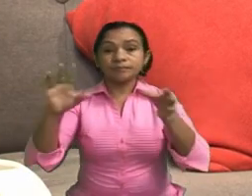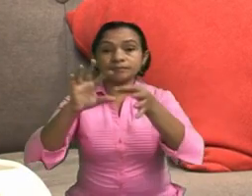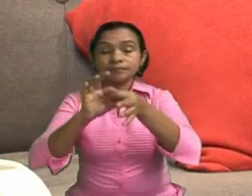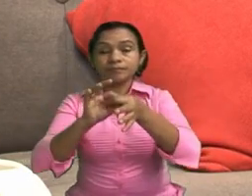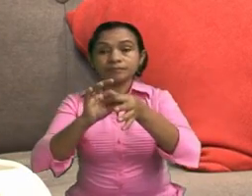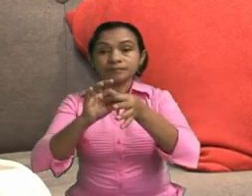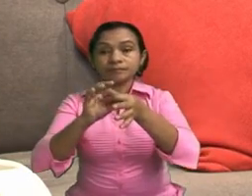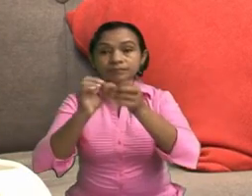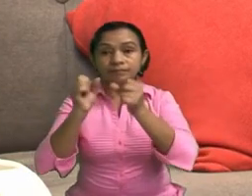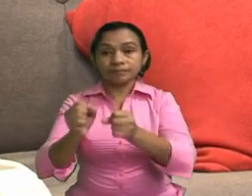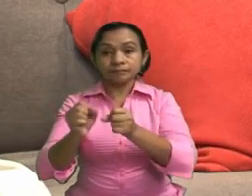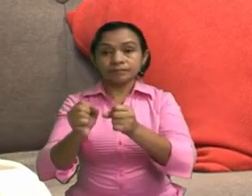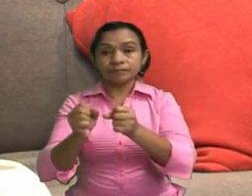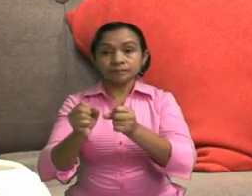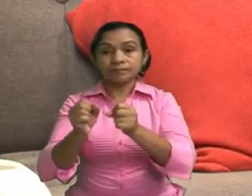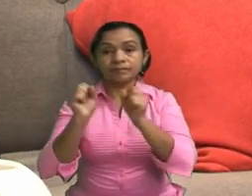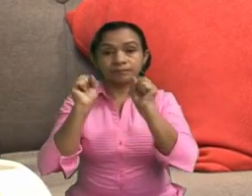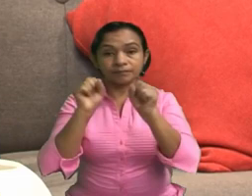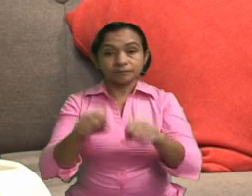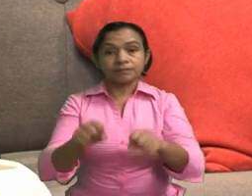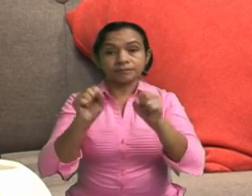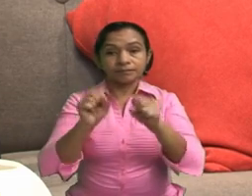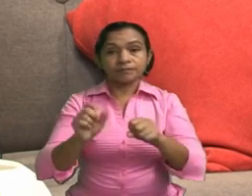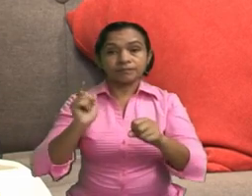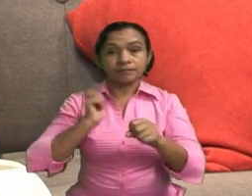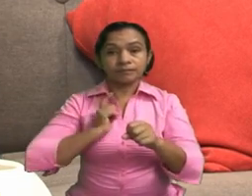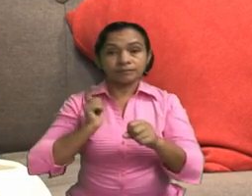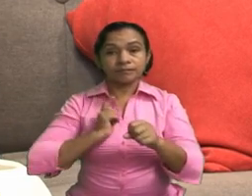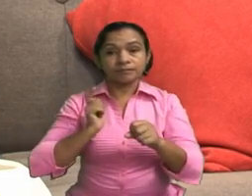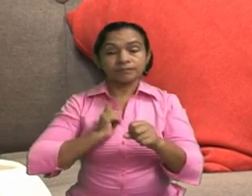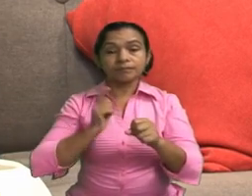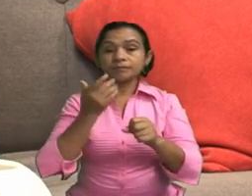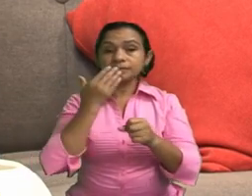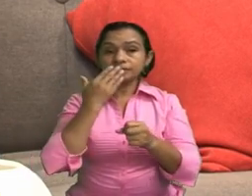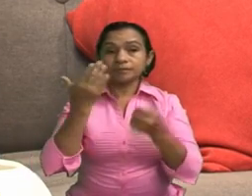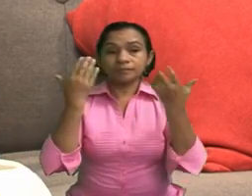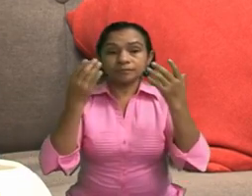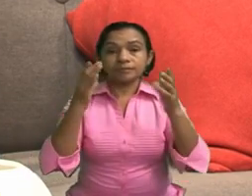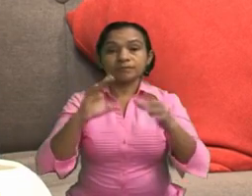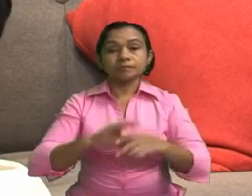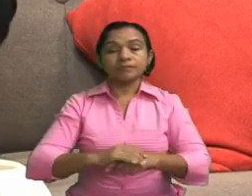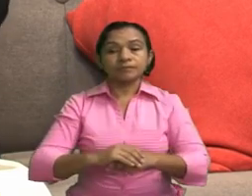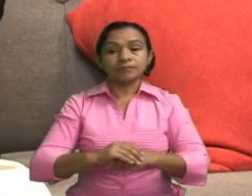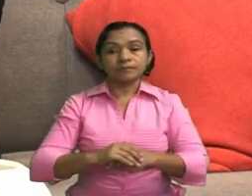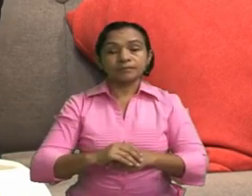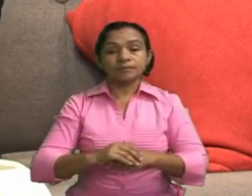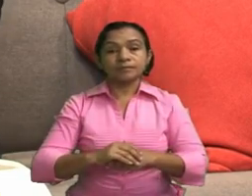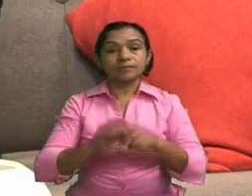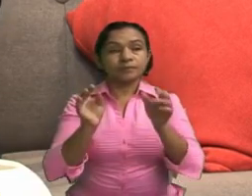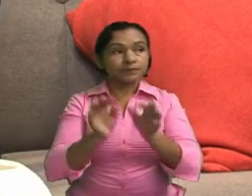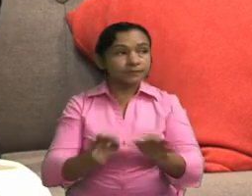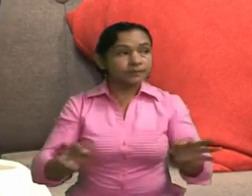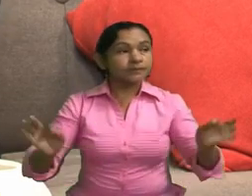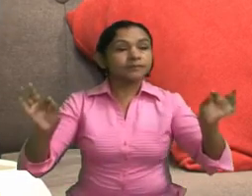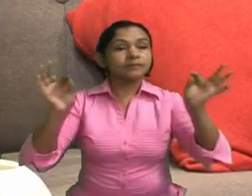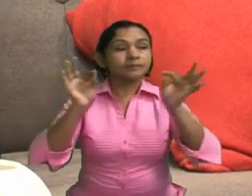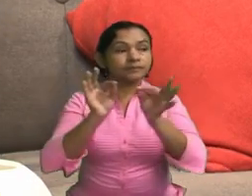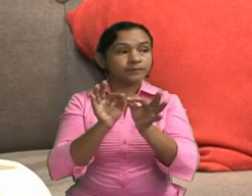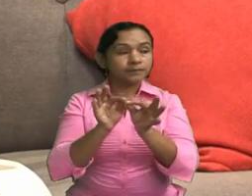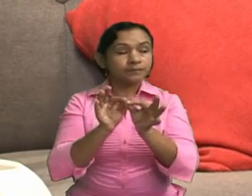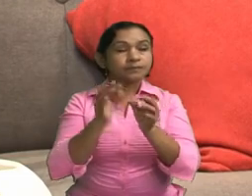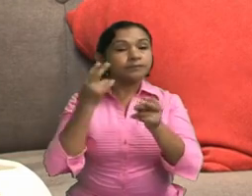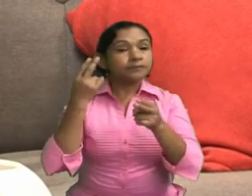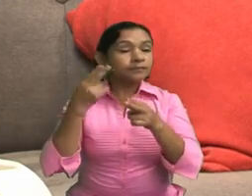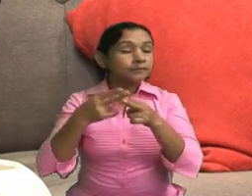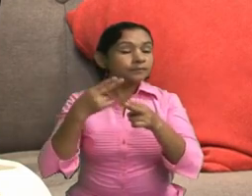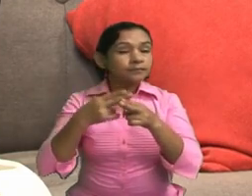hombre, entonces ahí estás teniendo unos grandes logros. Porque en principio, ellos le